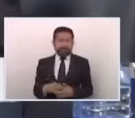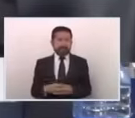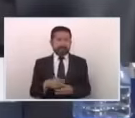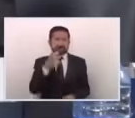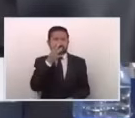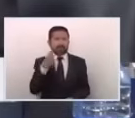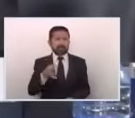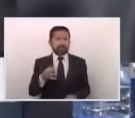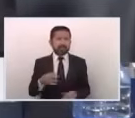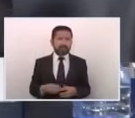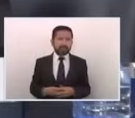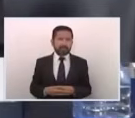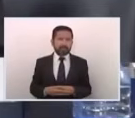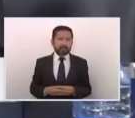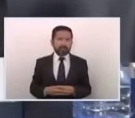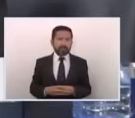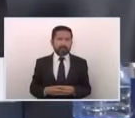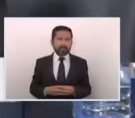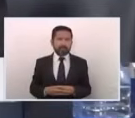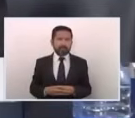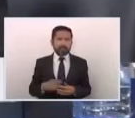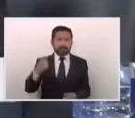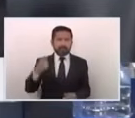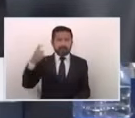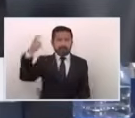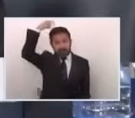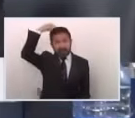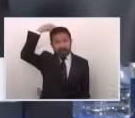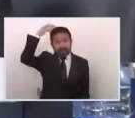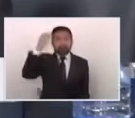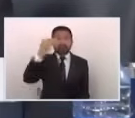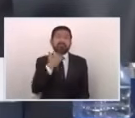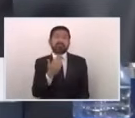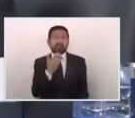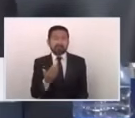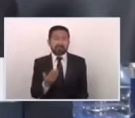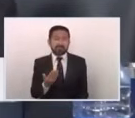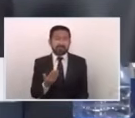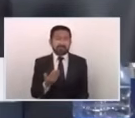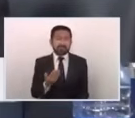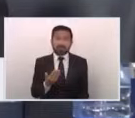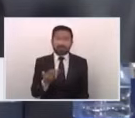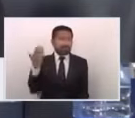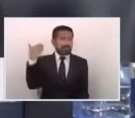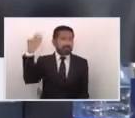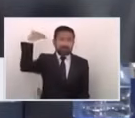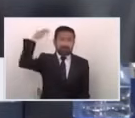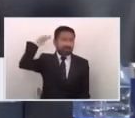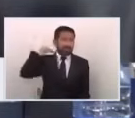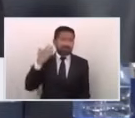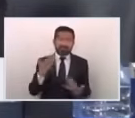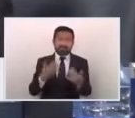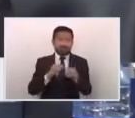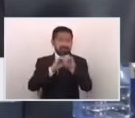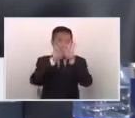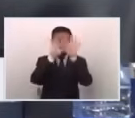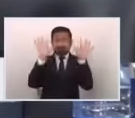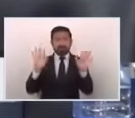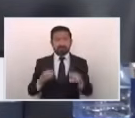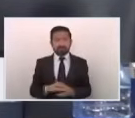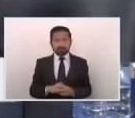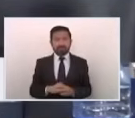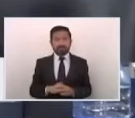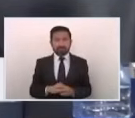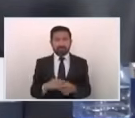verdad, el cinismo, la sinvergüenzada, era pan de cada día.